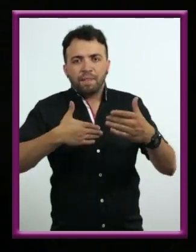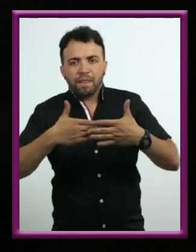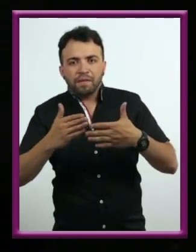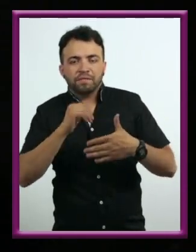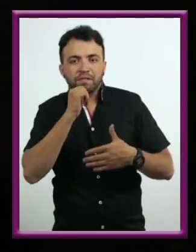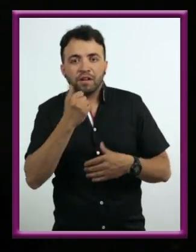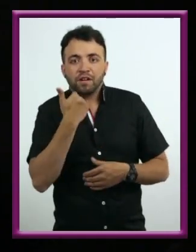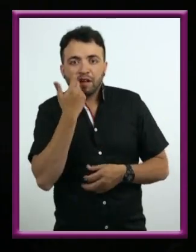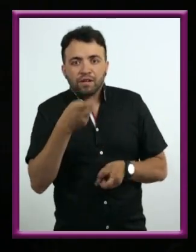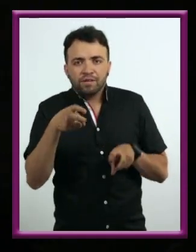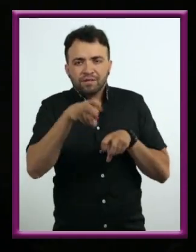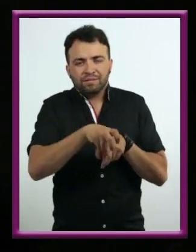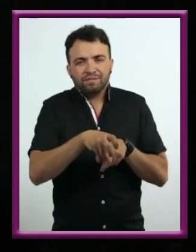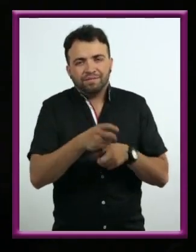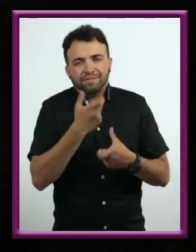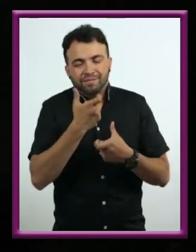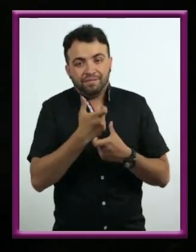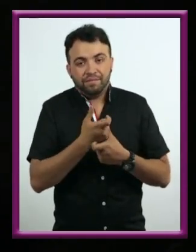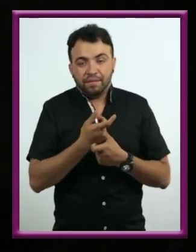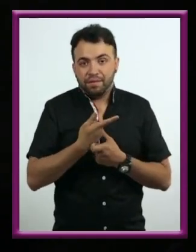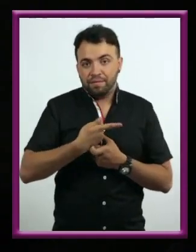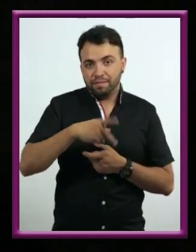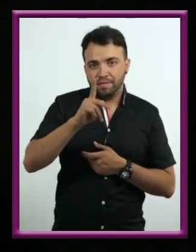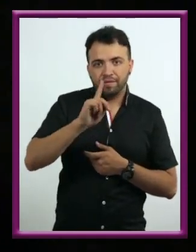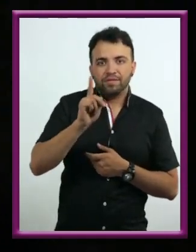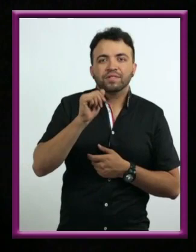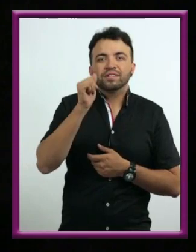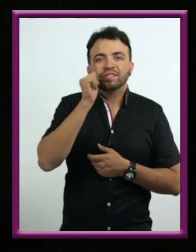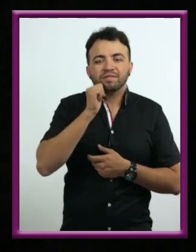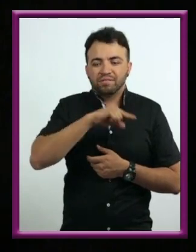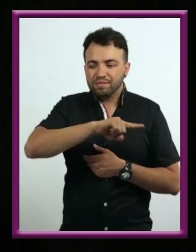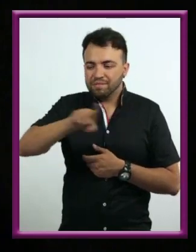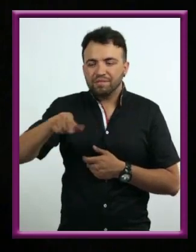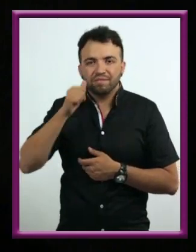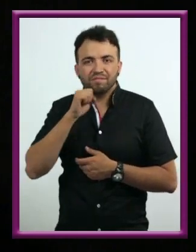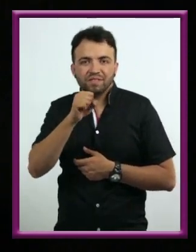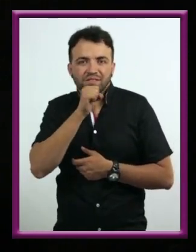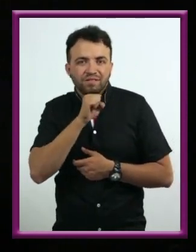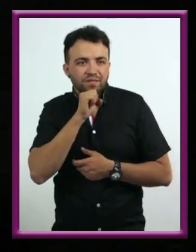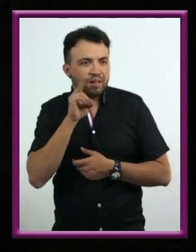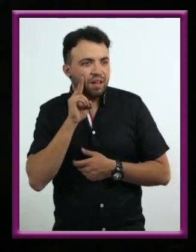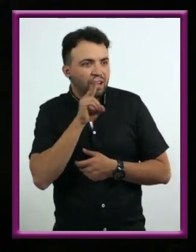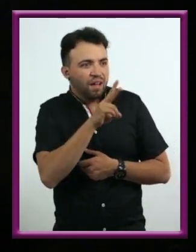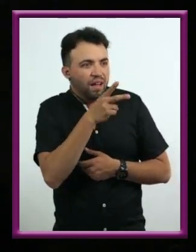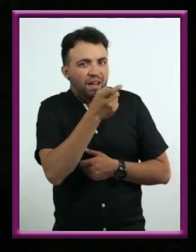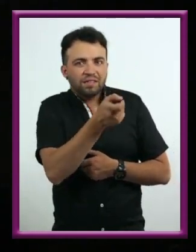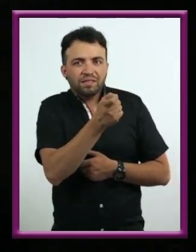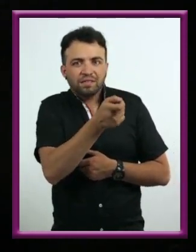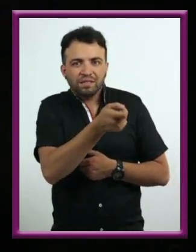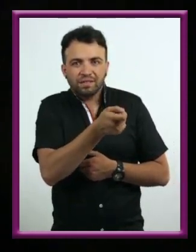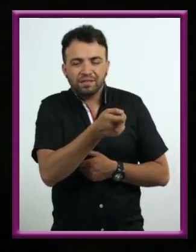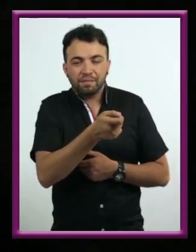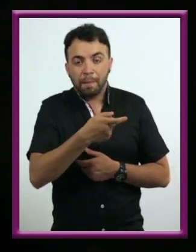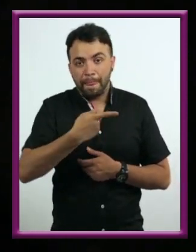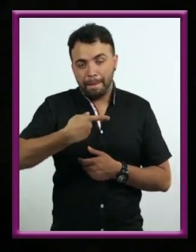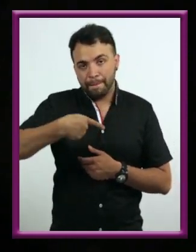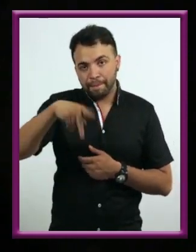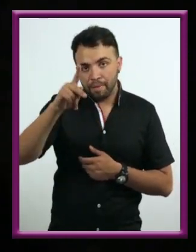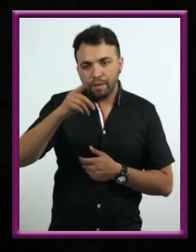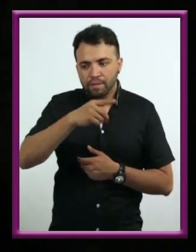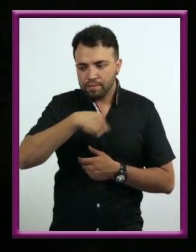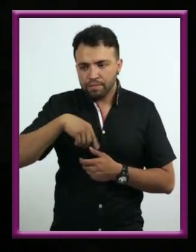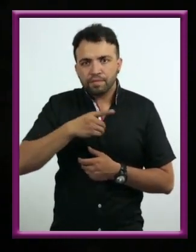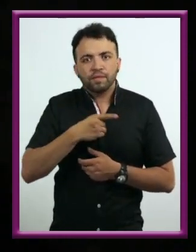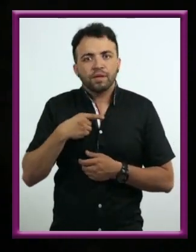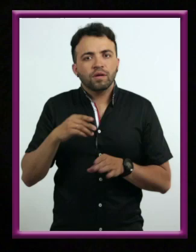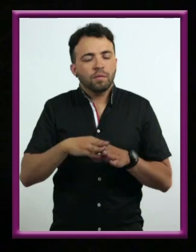más atentos para saber si lo que hacemos puede dañar a otros. Ni el señor maltrataba al niño, ni el niño se aprovechó chava del señor. Ellos iban muy